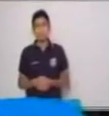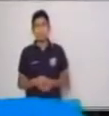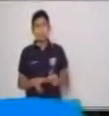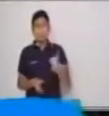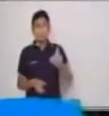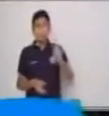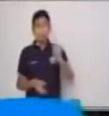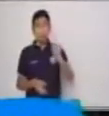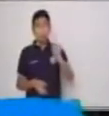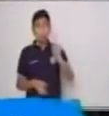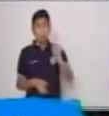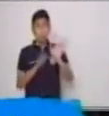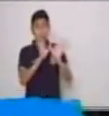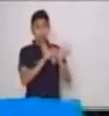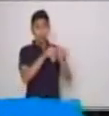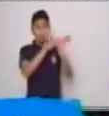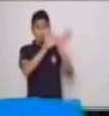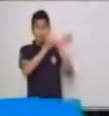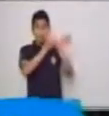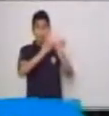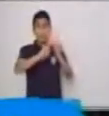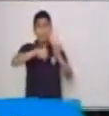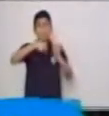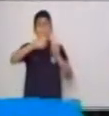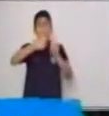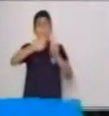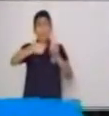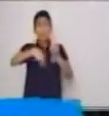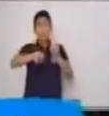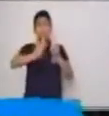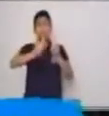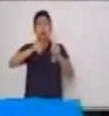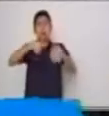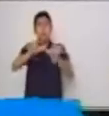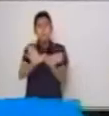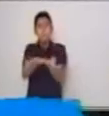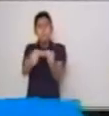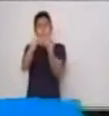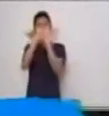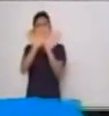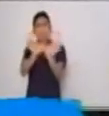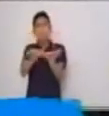1 más 2